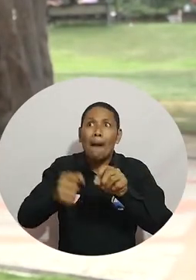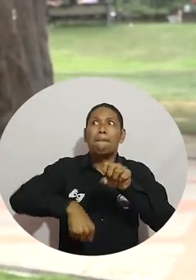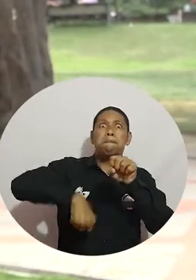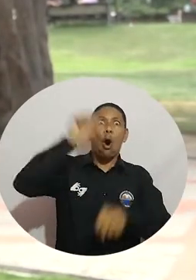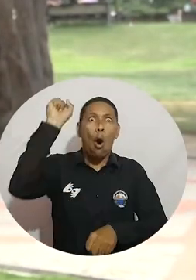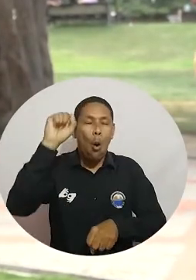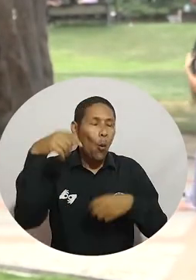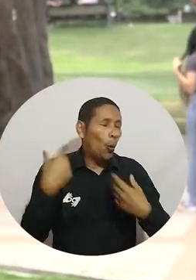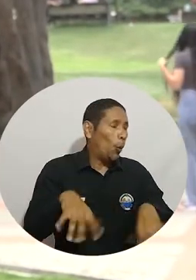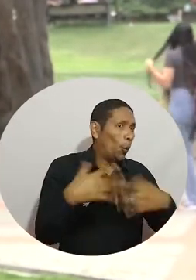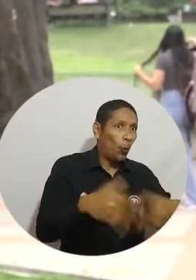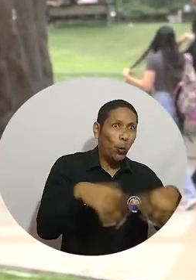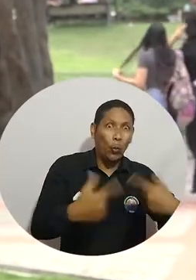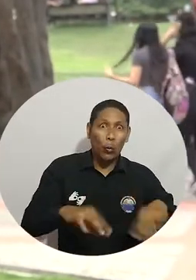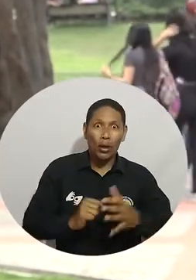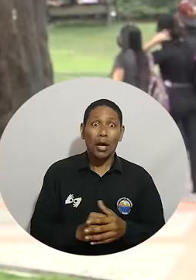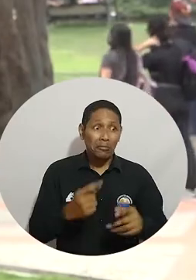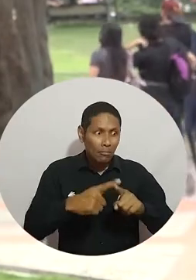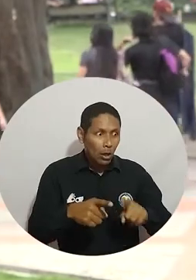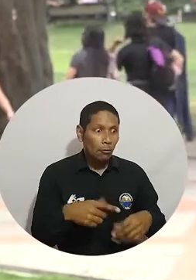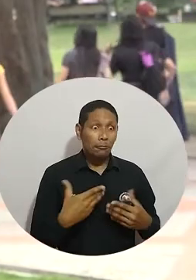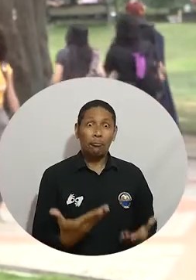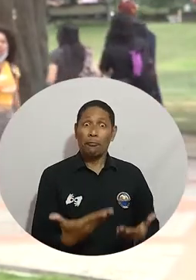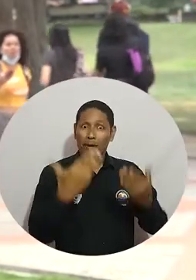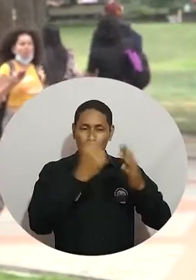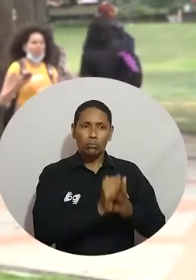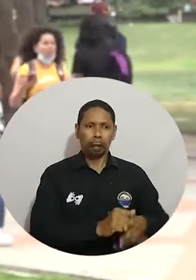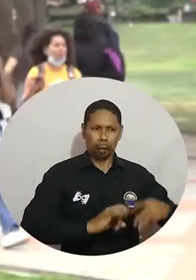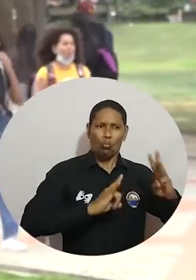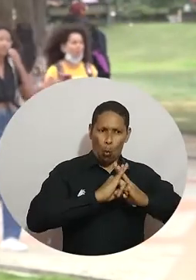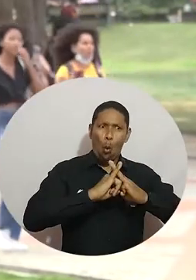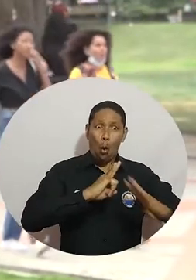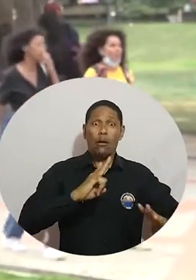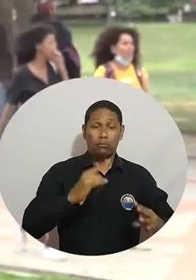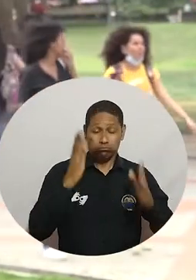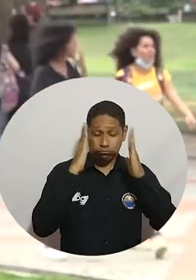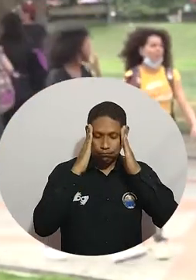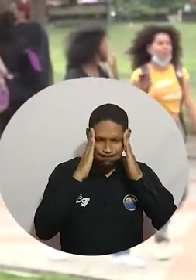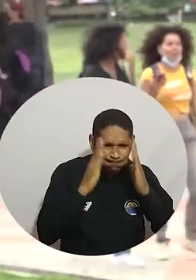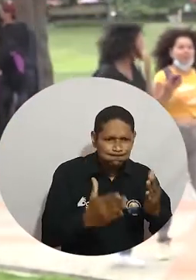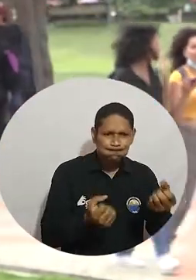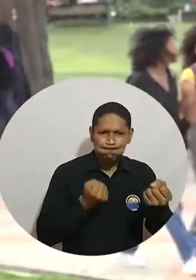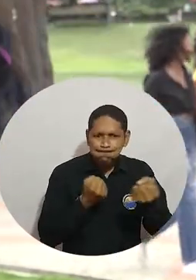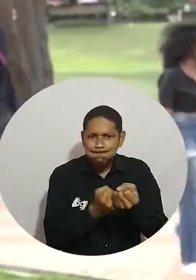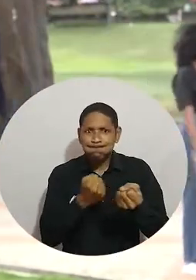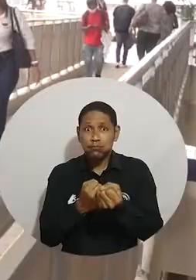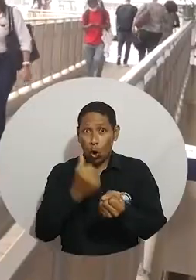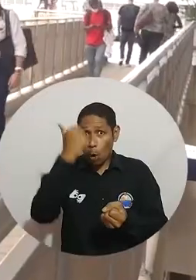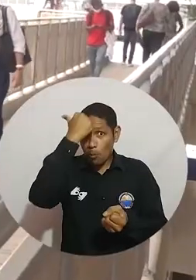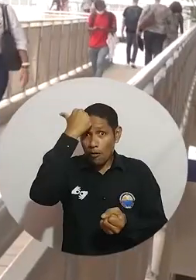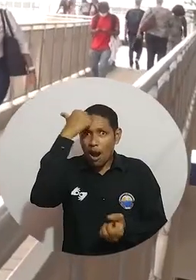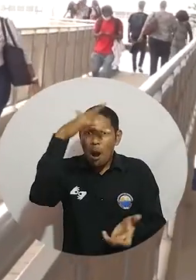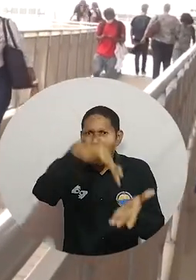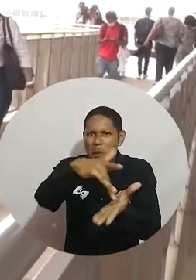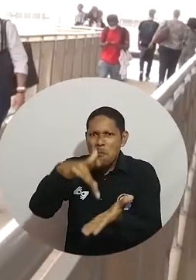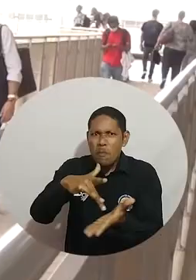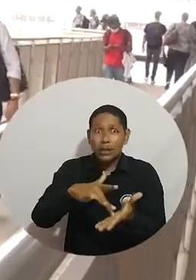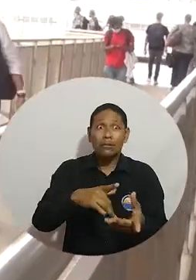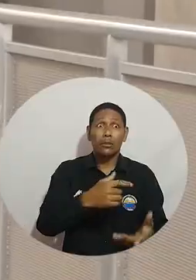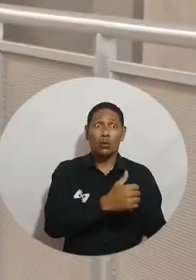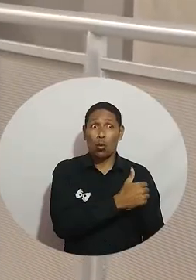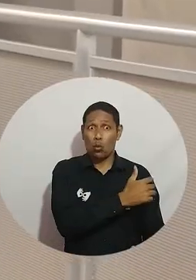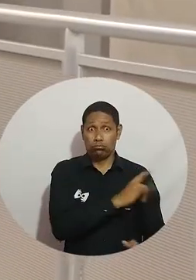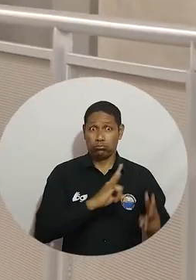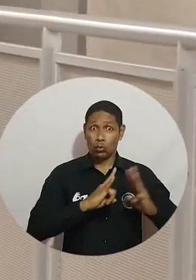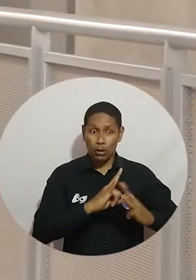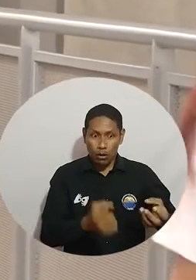del mundo para obtener estas becas. Pero sí, digamos que la universidad está interesada en que los profesores participen y la